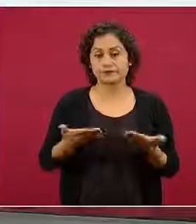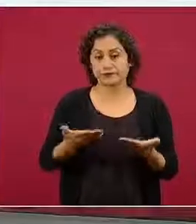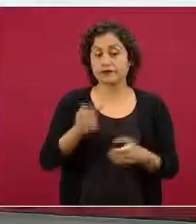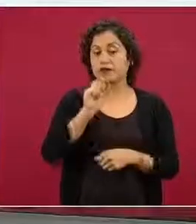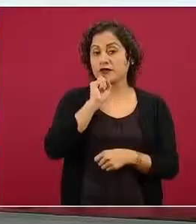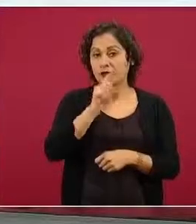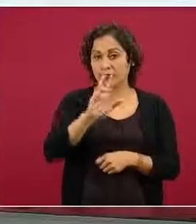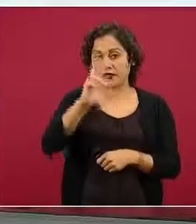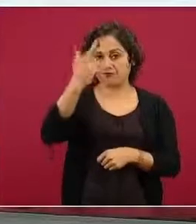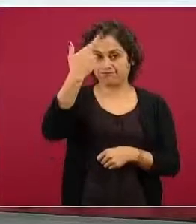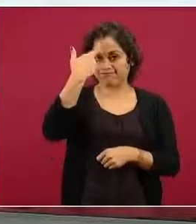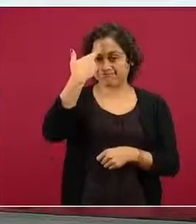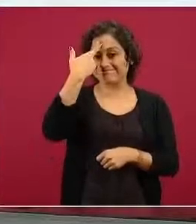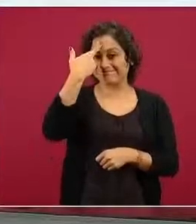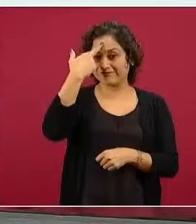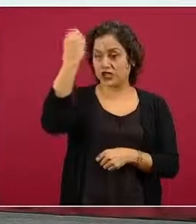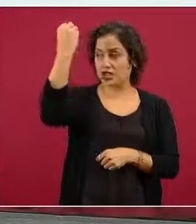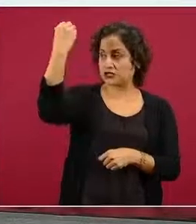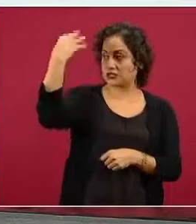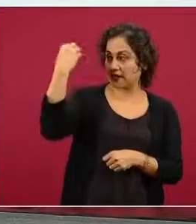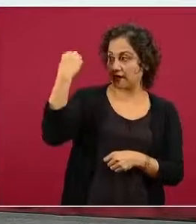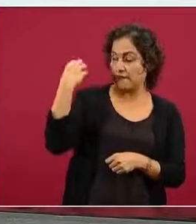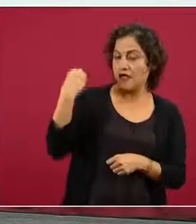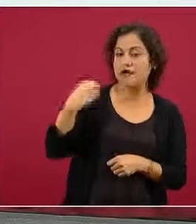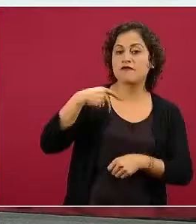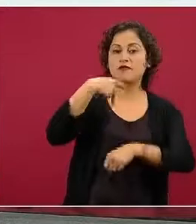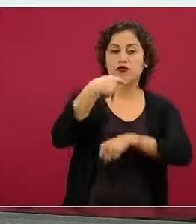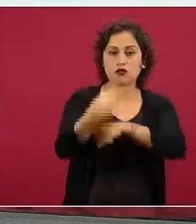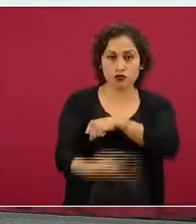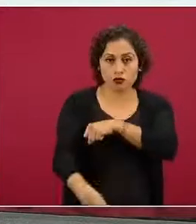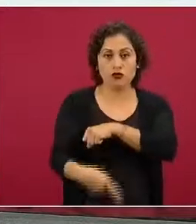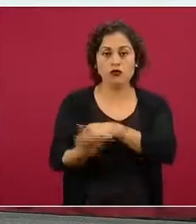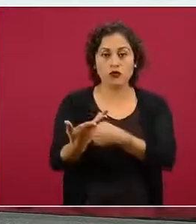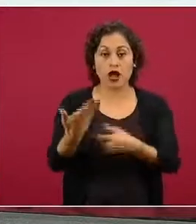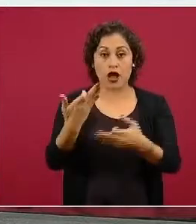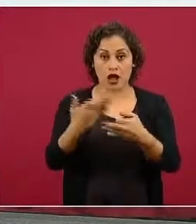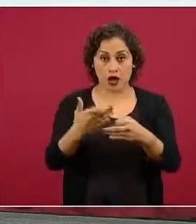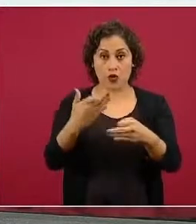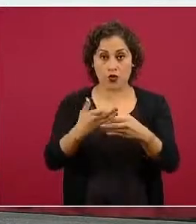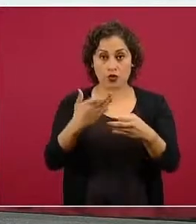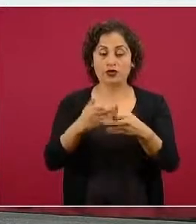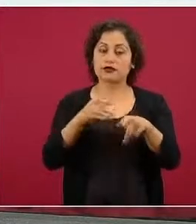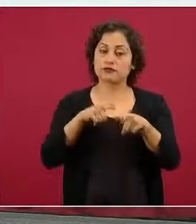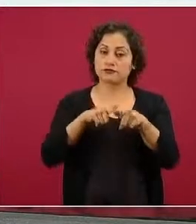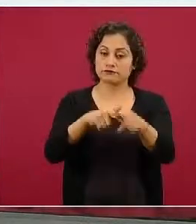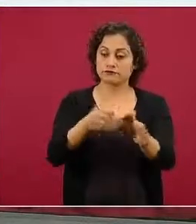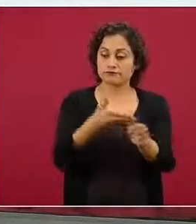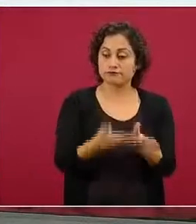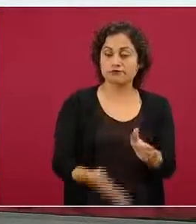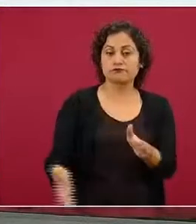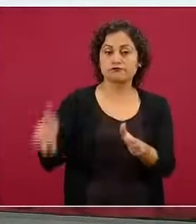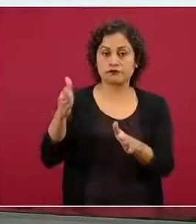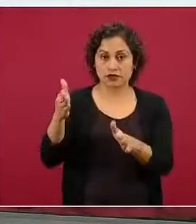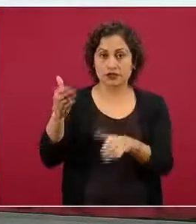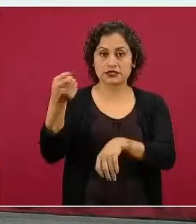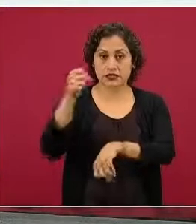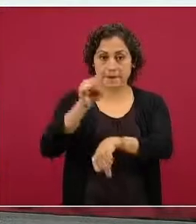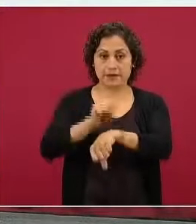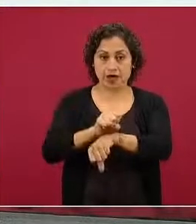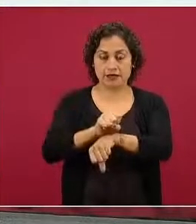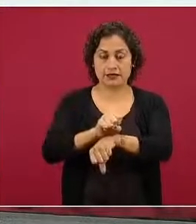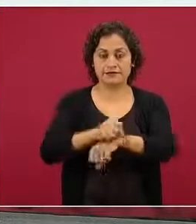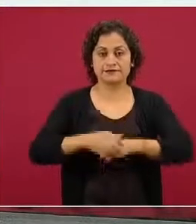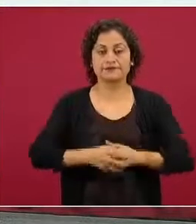Recordemos el semáforo de riesgo epidémico vigente a la fecha, que seguirá vigente durante la siguiente